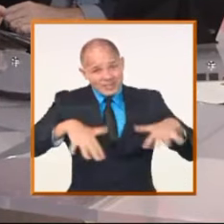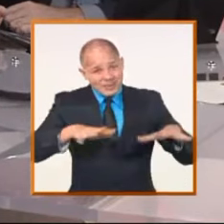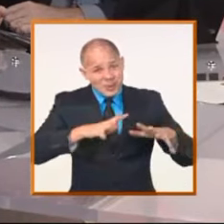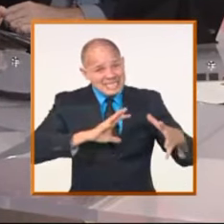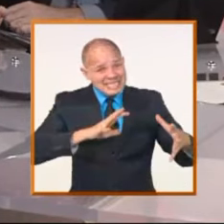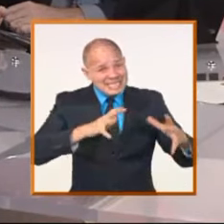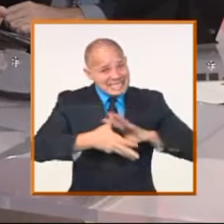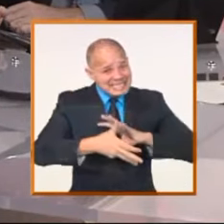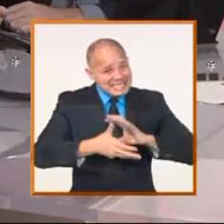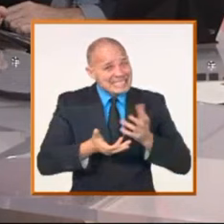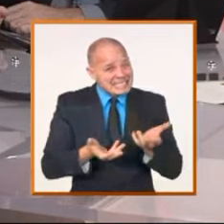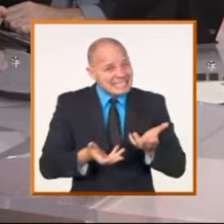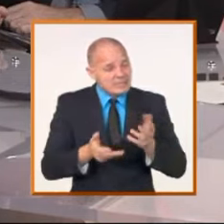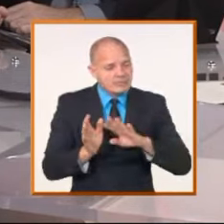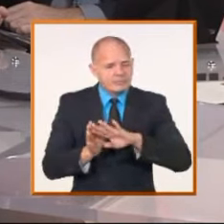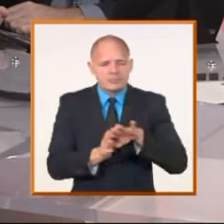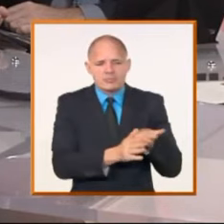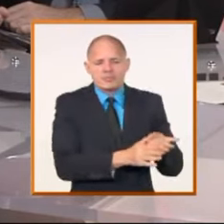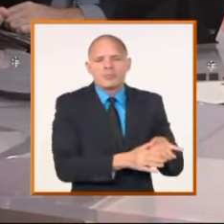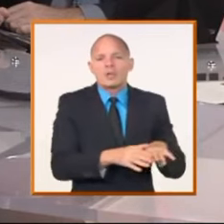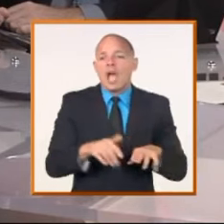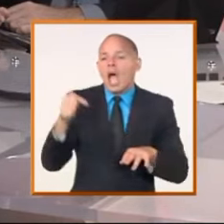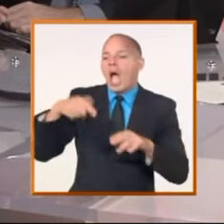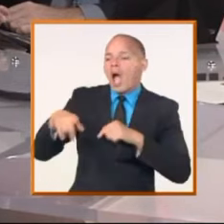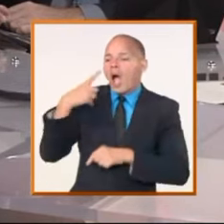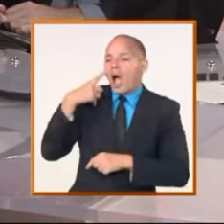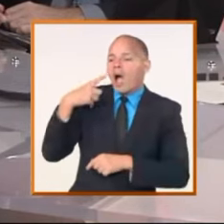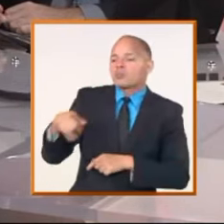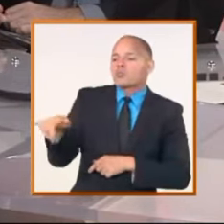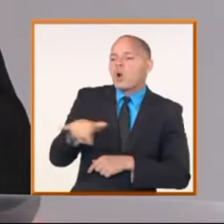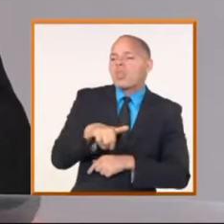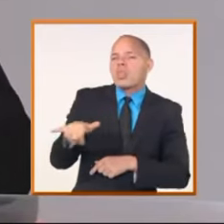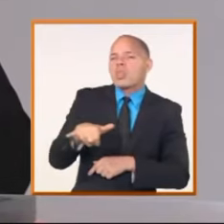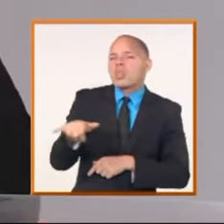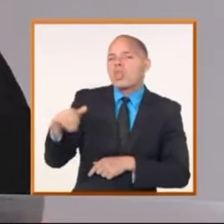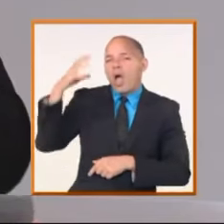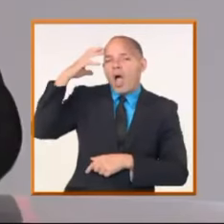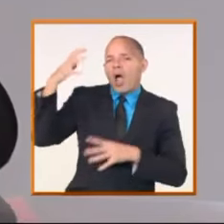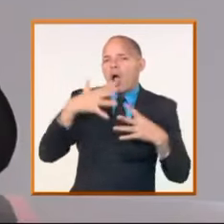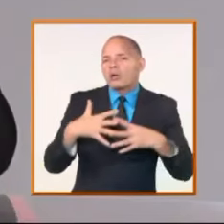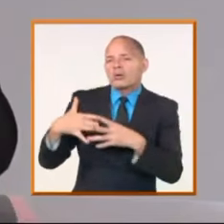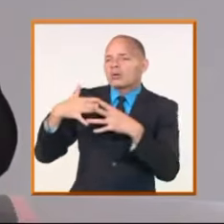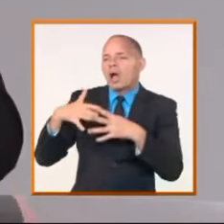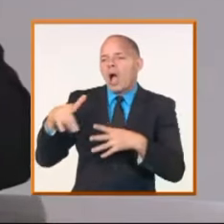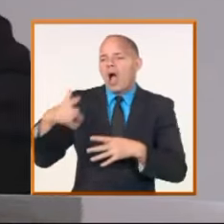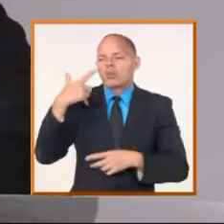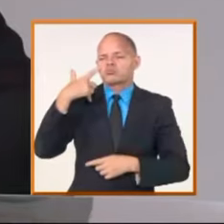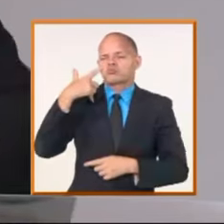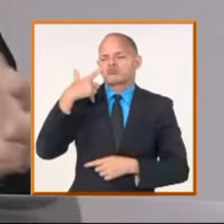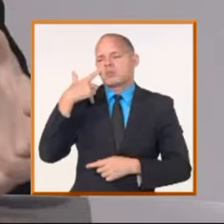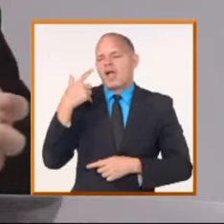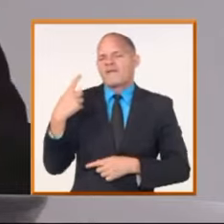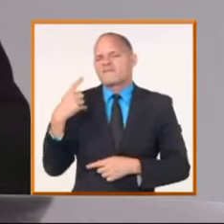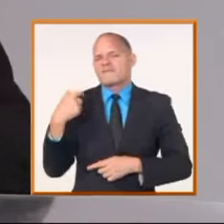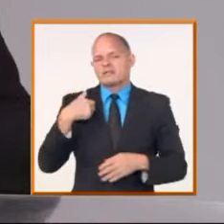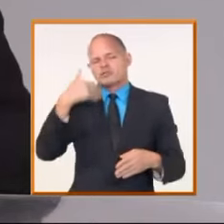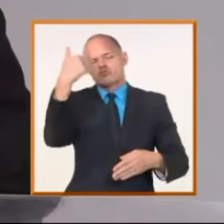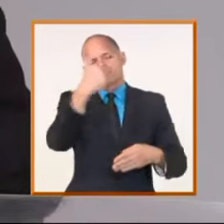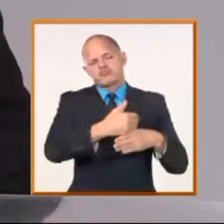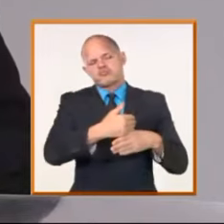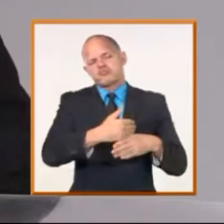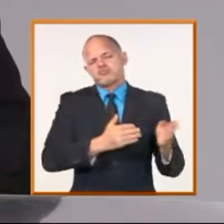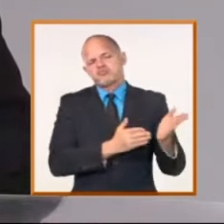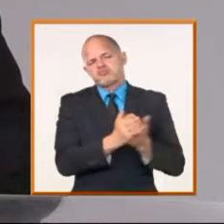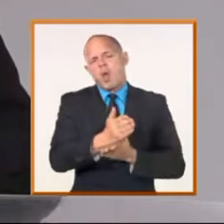Unidos de reconstruir sus estructuras de poder regional, que son pilar imprescindible para su proyección global. Eso es geopolítica básica en esta